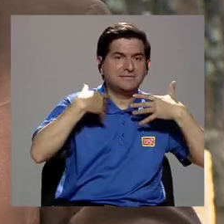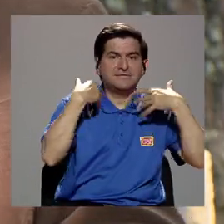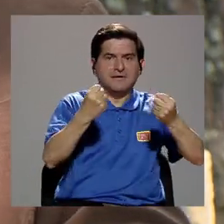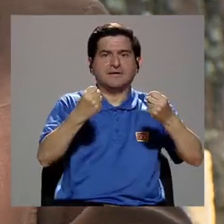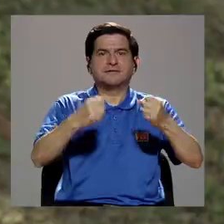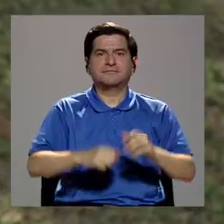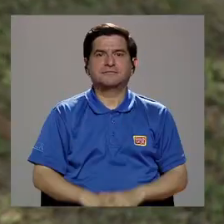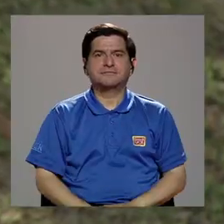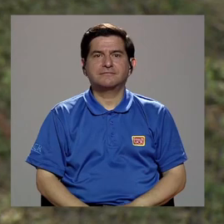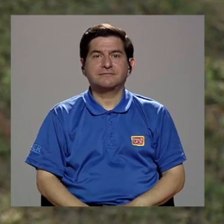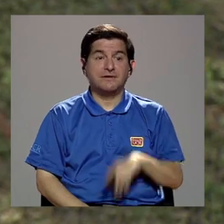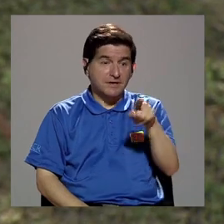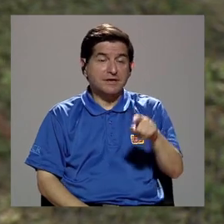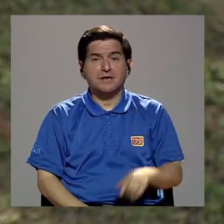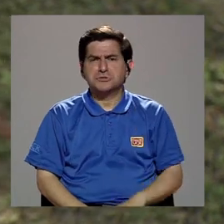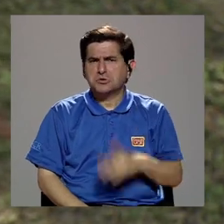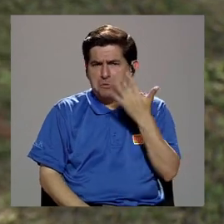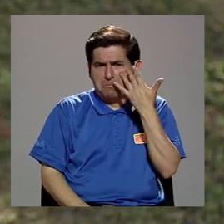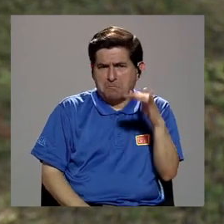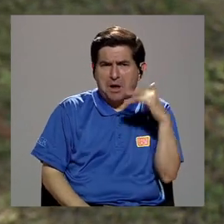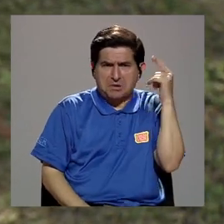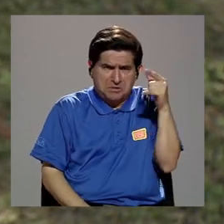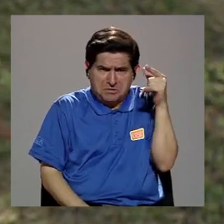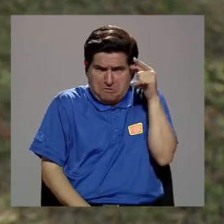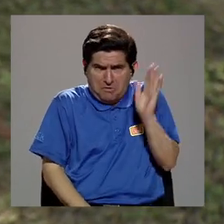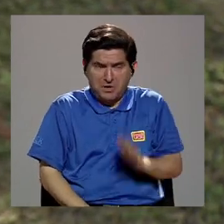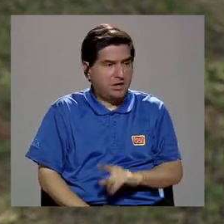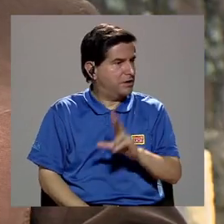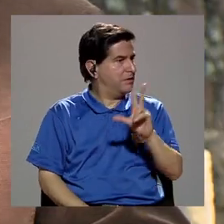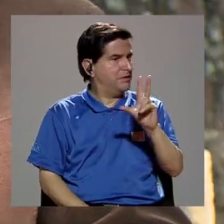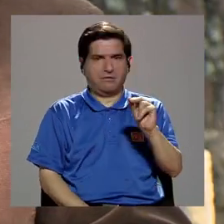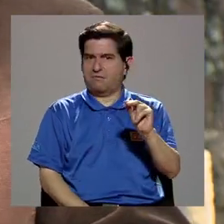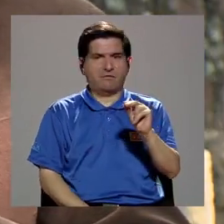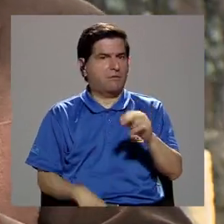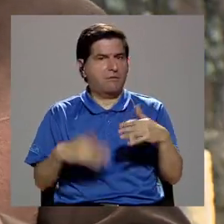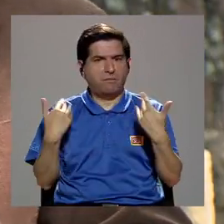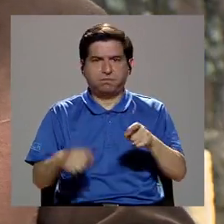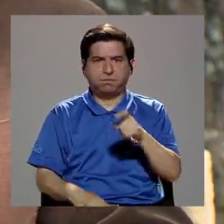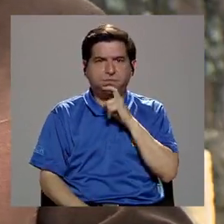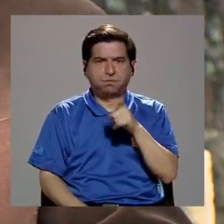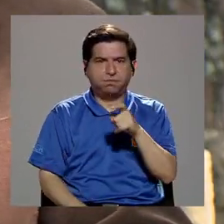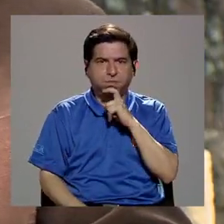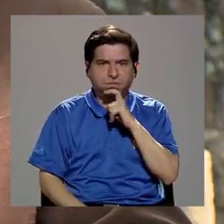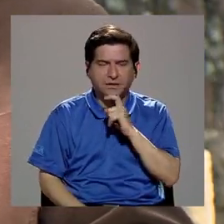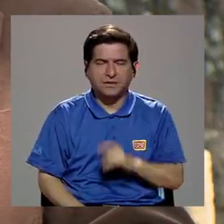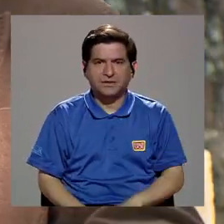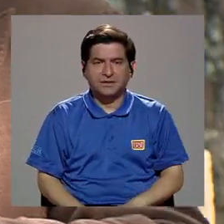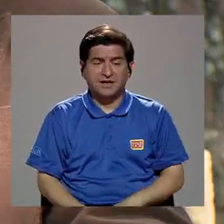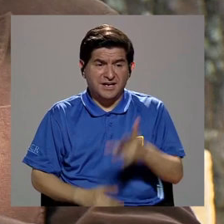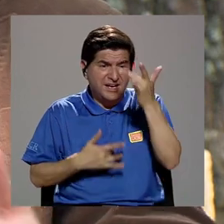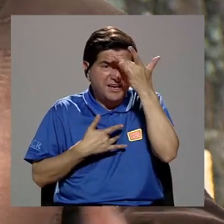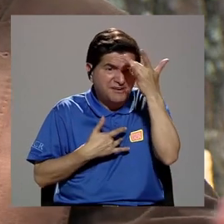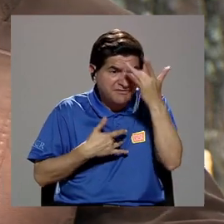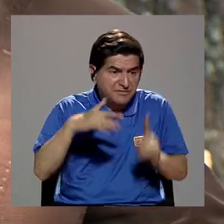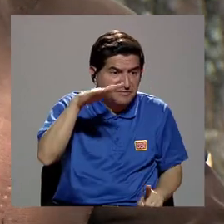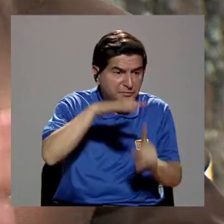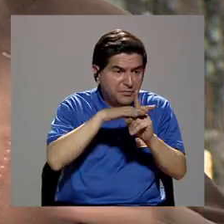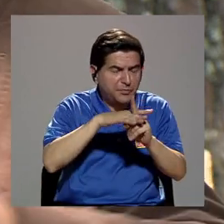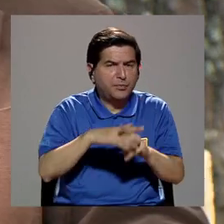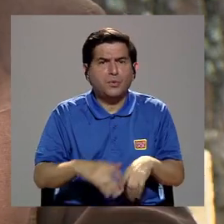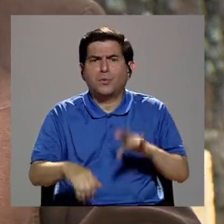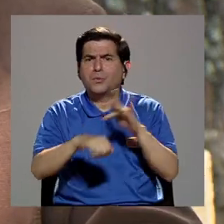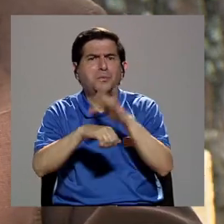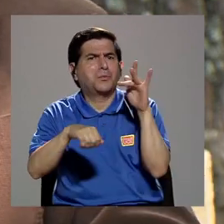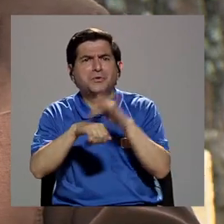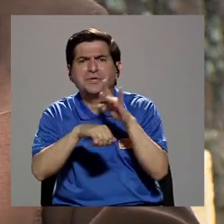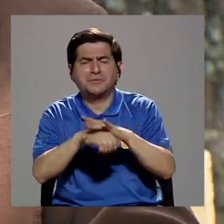mantenga sana? Y eso a veces parece una cosa que es obvia, pero no, es dificilísimo. Tanto es así que las enfermedades se presentan cada